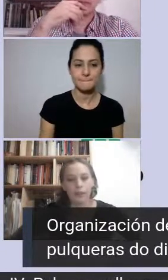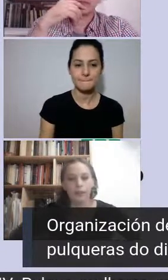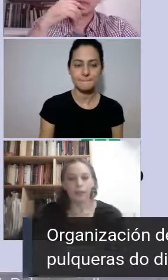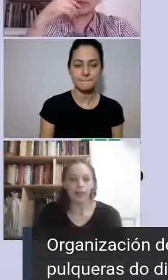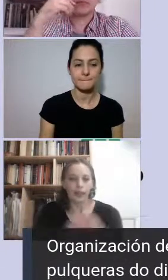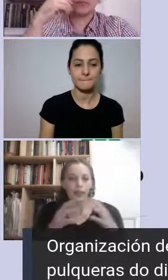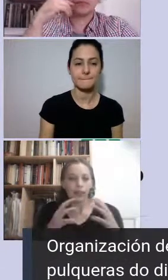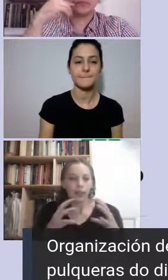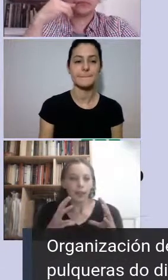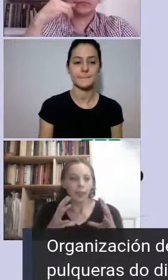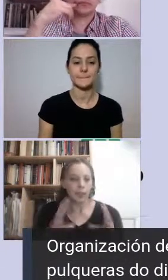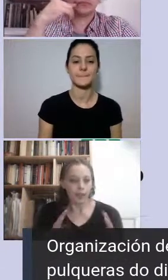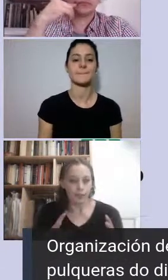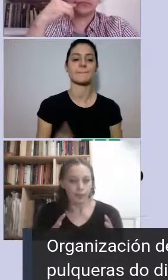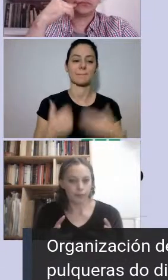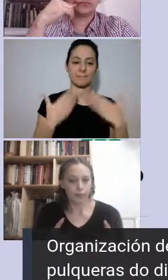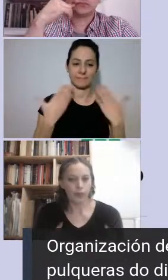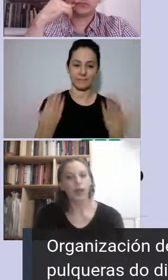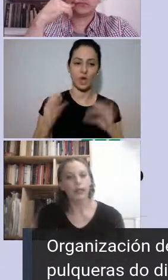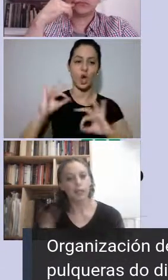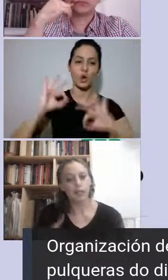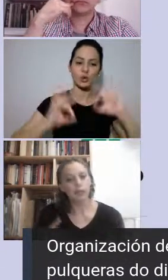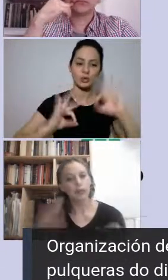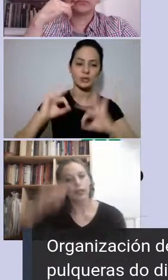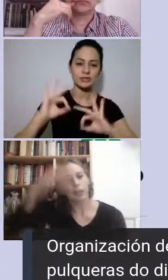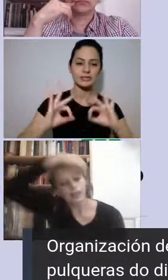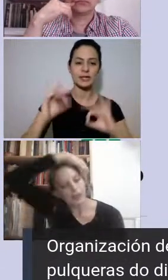Bien. Organización de Mujeres Milenarias.